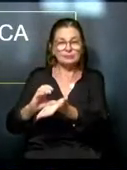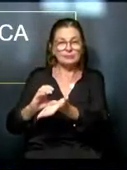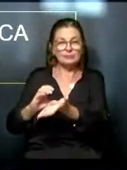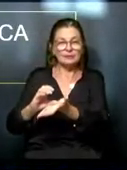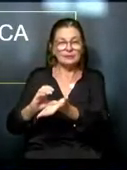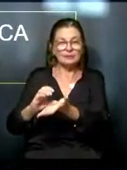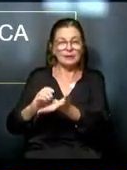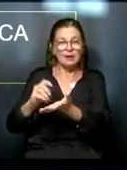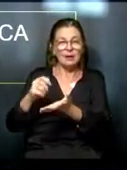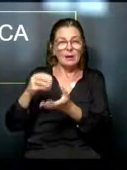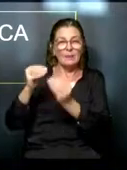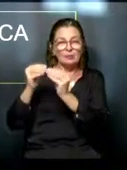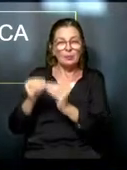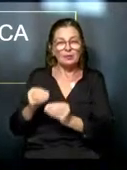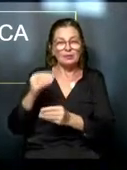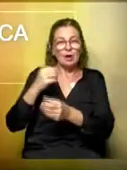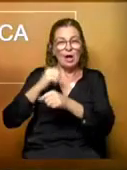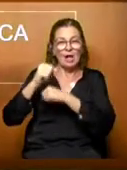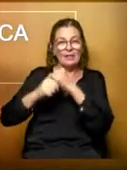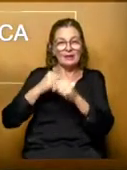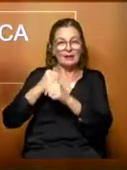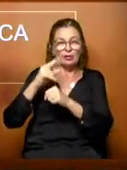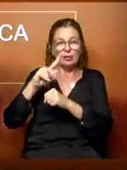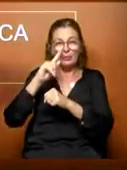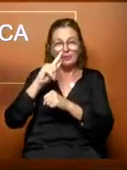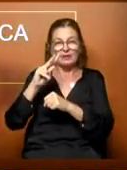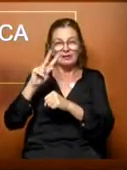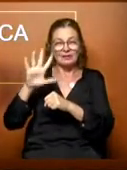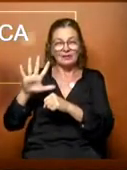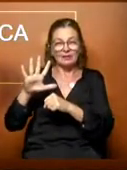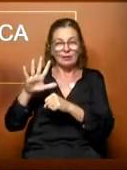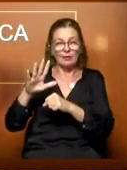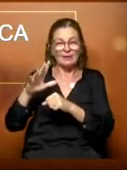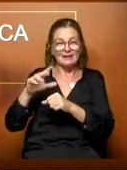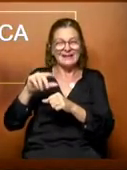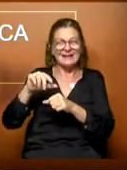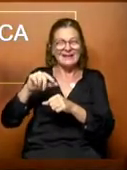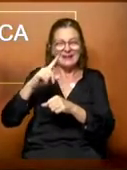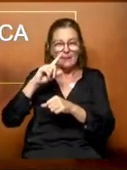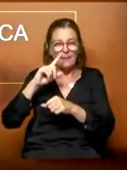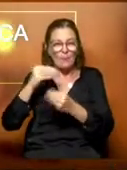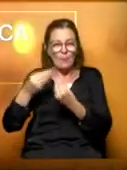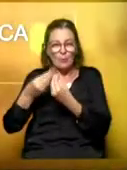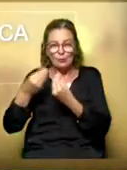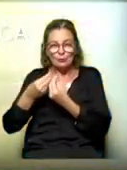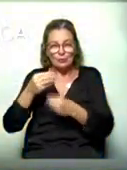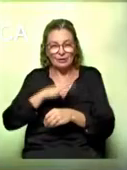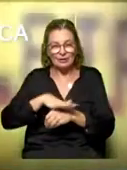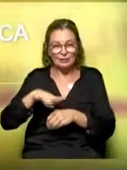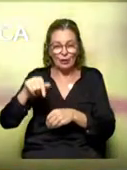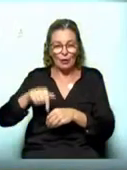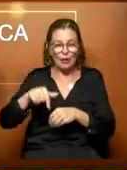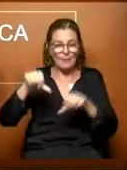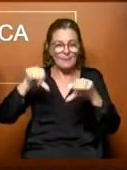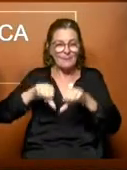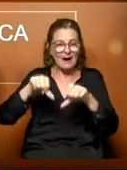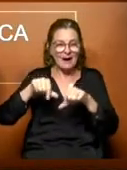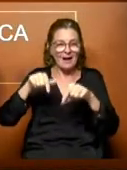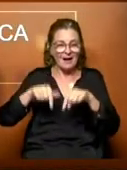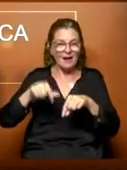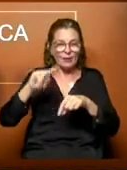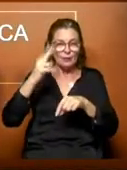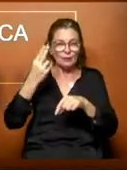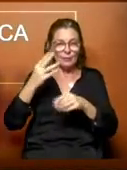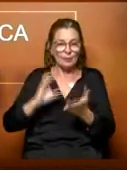en el presupuesto del año 2025, cuando hay cientos de miles de niños hoy pasando muy mal en este país. Entonces hay